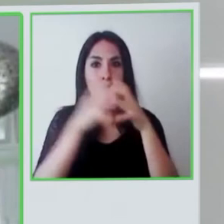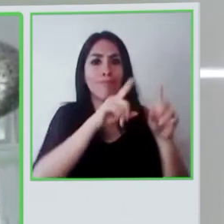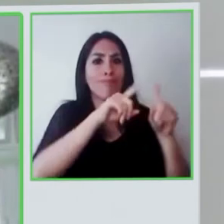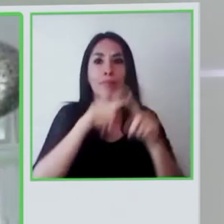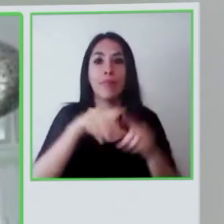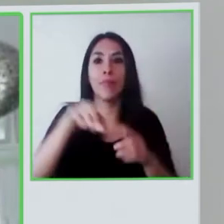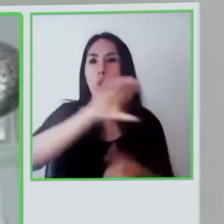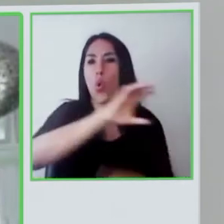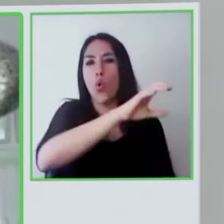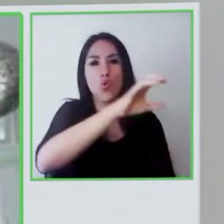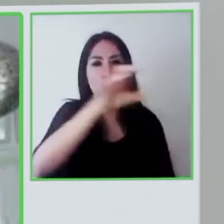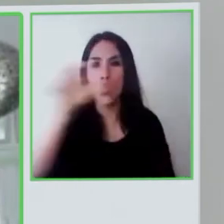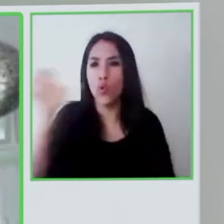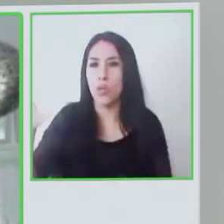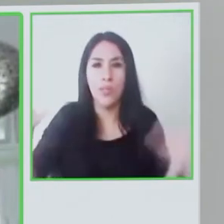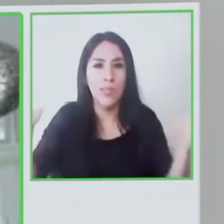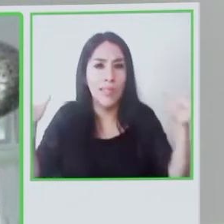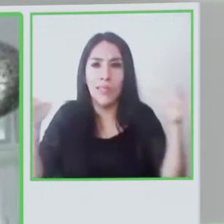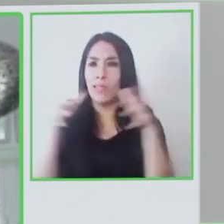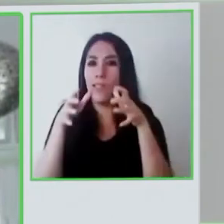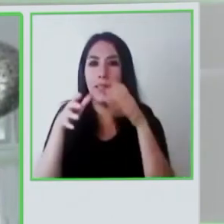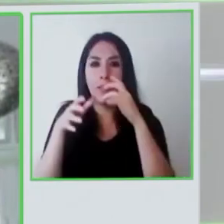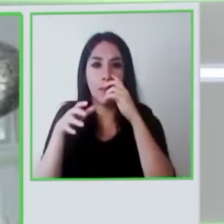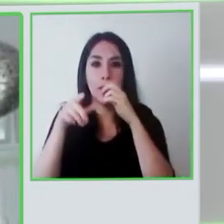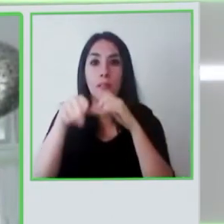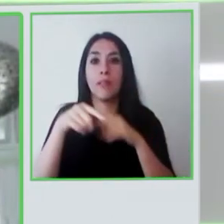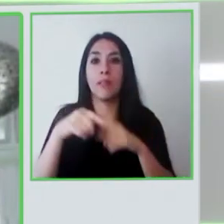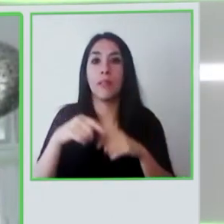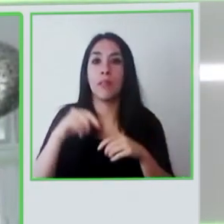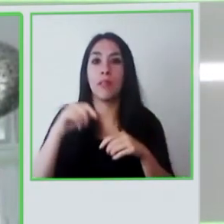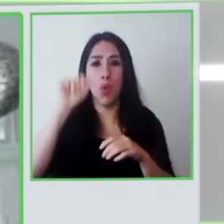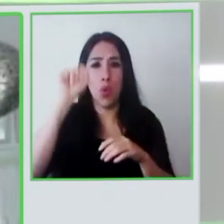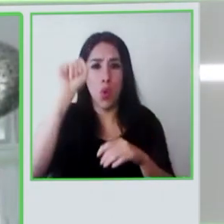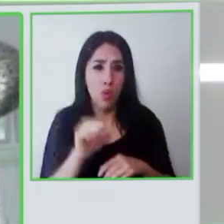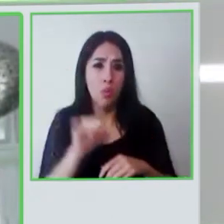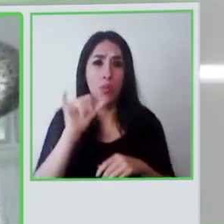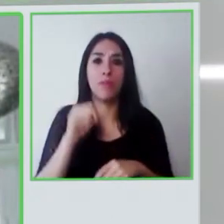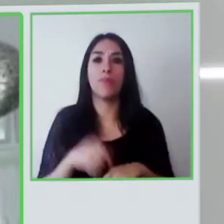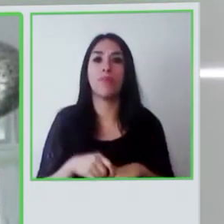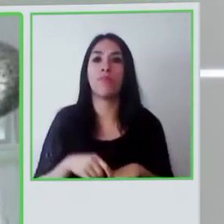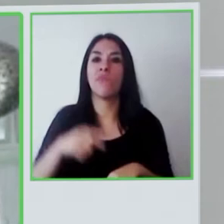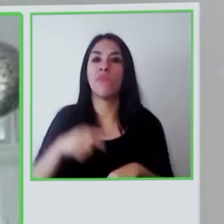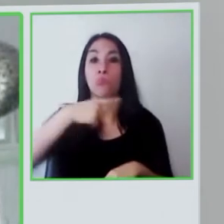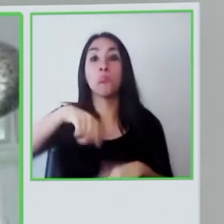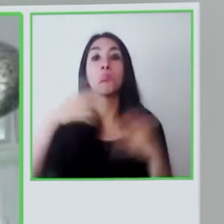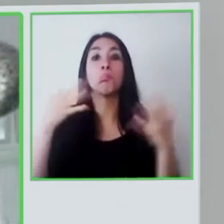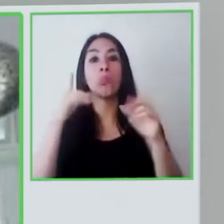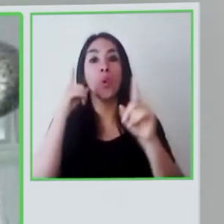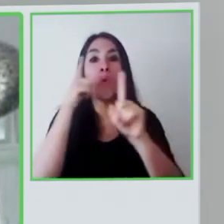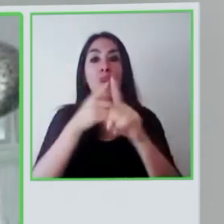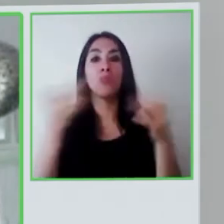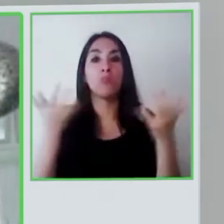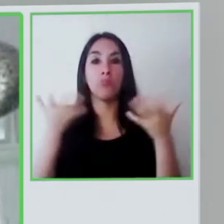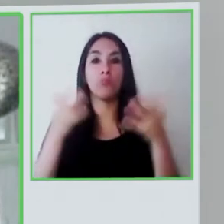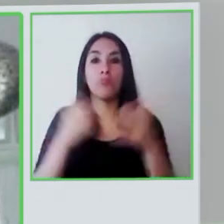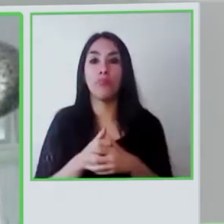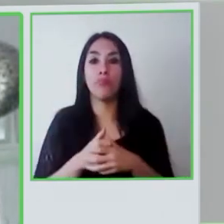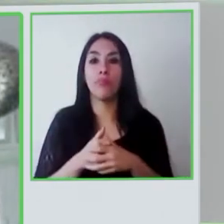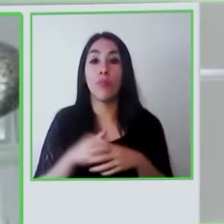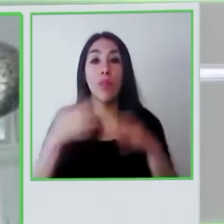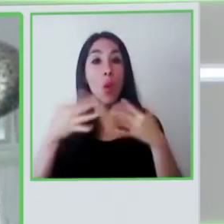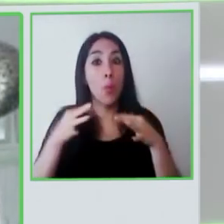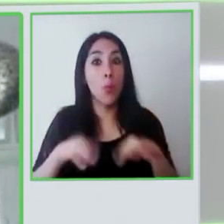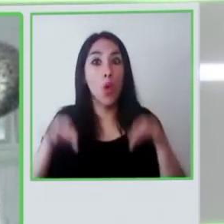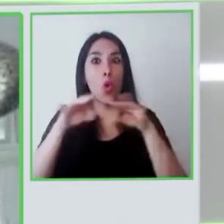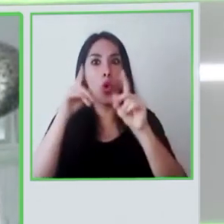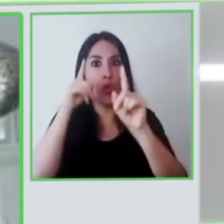américa pero lo que queremos hacer es crear confianza desde adentro hacia afuera y queremos apoyar a